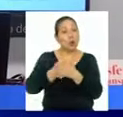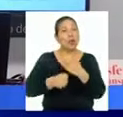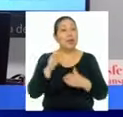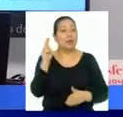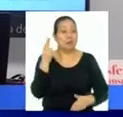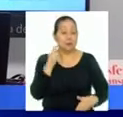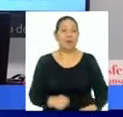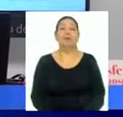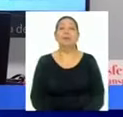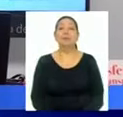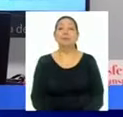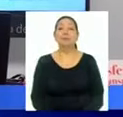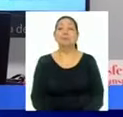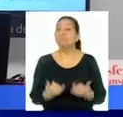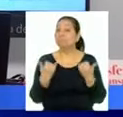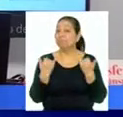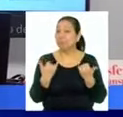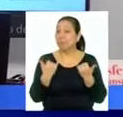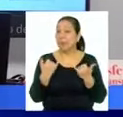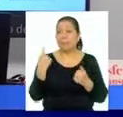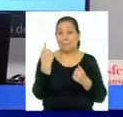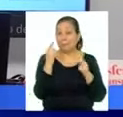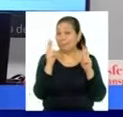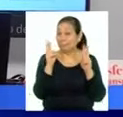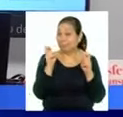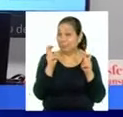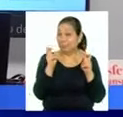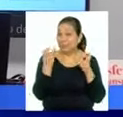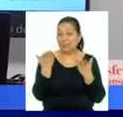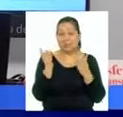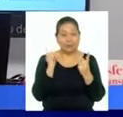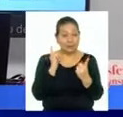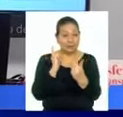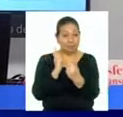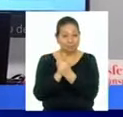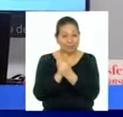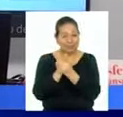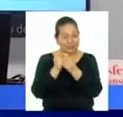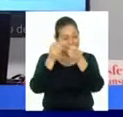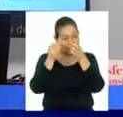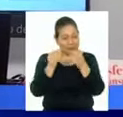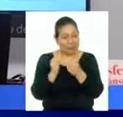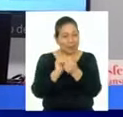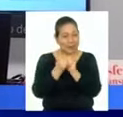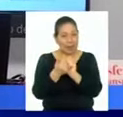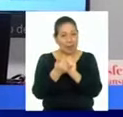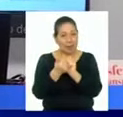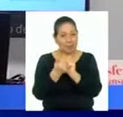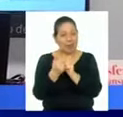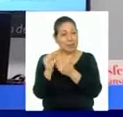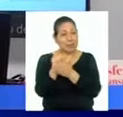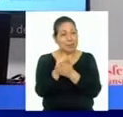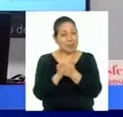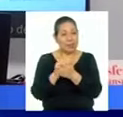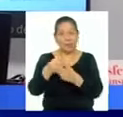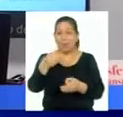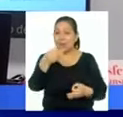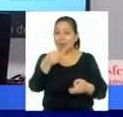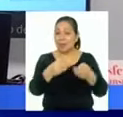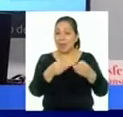corrupción. En relación con el primer tema, el de afrontar de manera decidida la reforma del sistema de